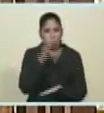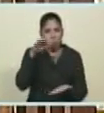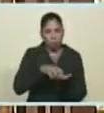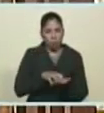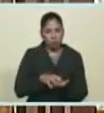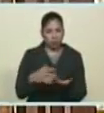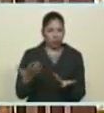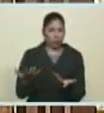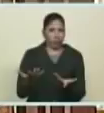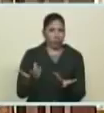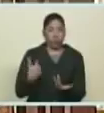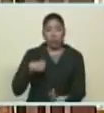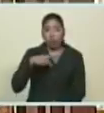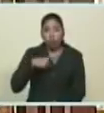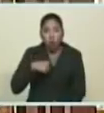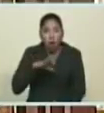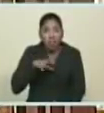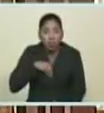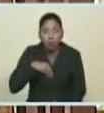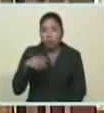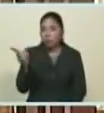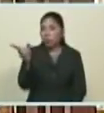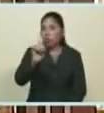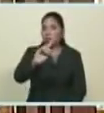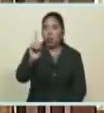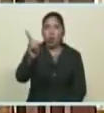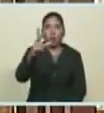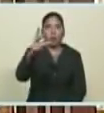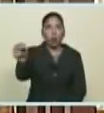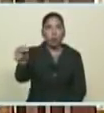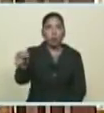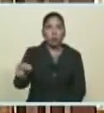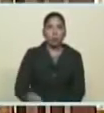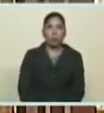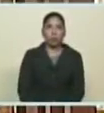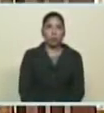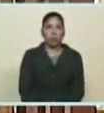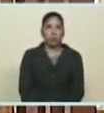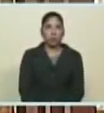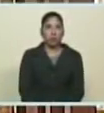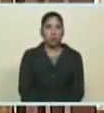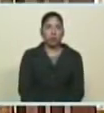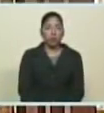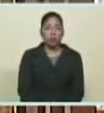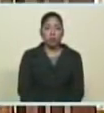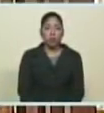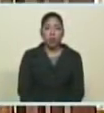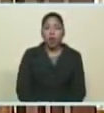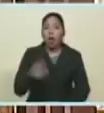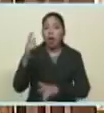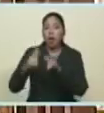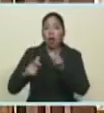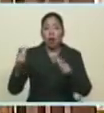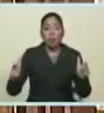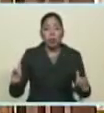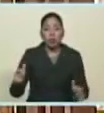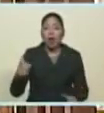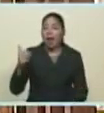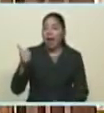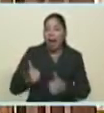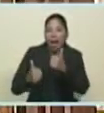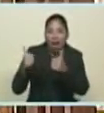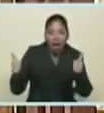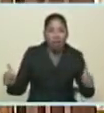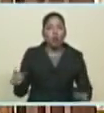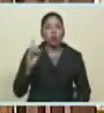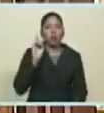legítimo, no lo voy a aceptar, no lo vamos a aceptar. Que cada quien sepa los términos